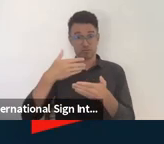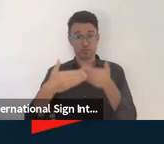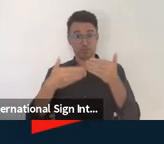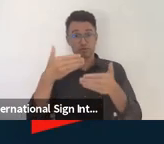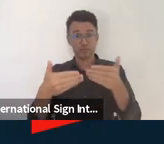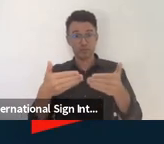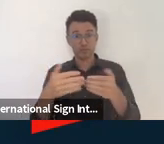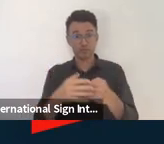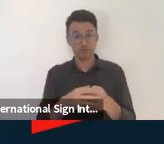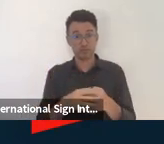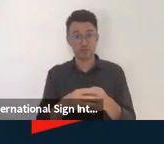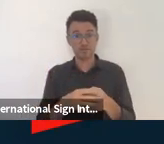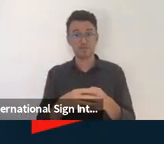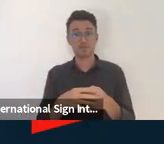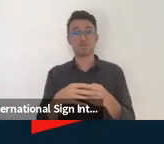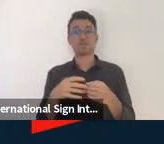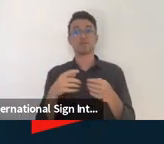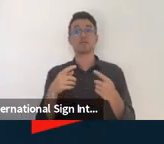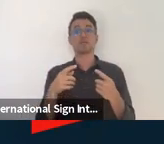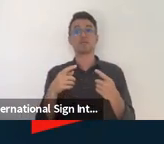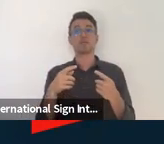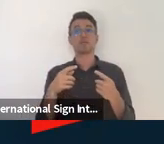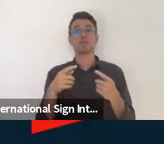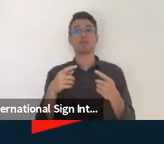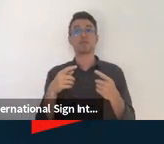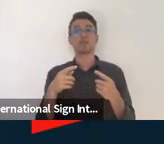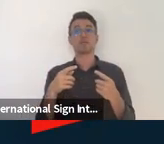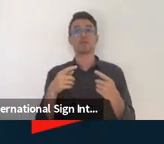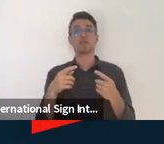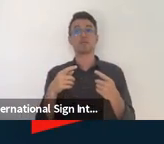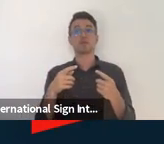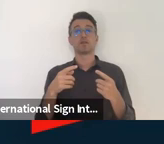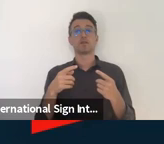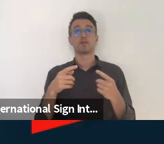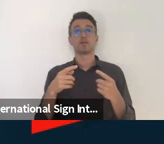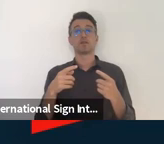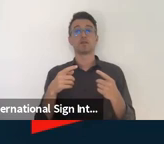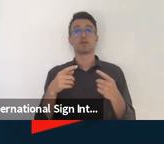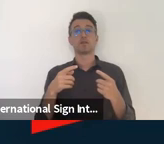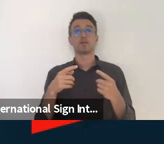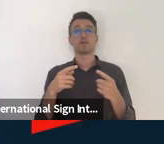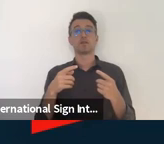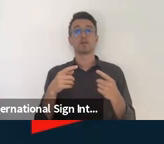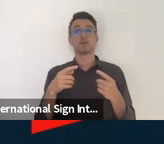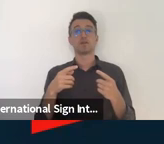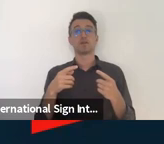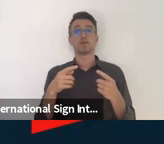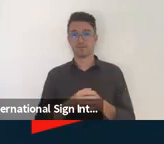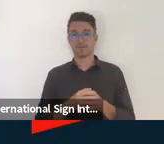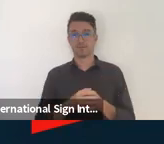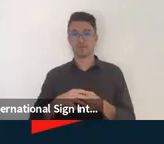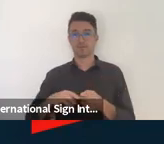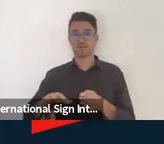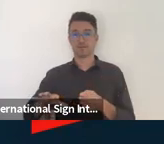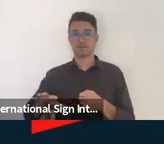residente del cual nosotros provenimos y la organización se enfoca, por la cual la organización se enfoca para la